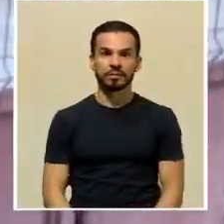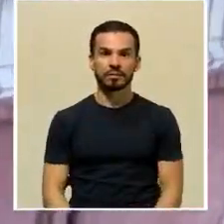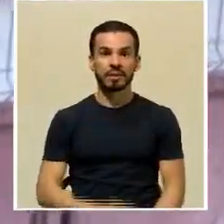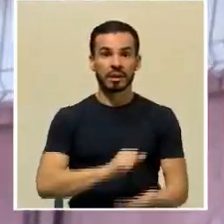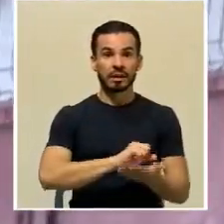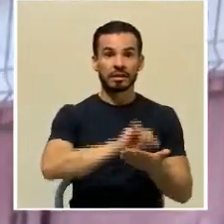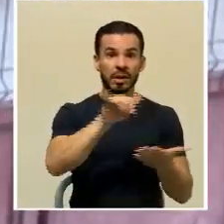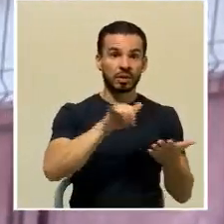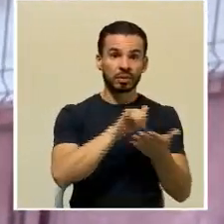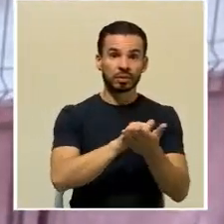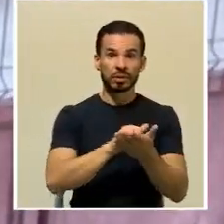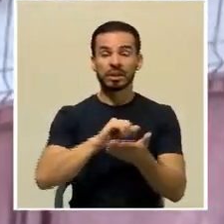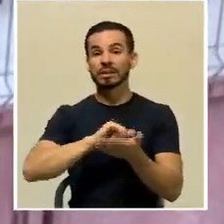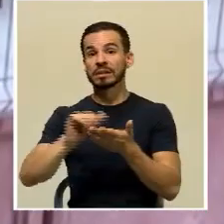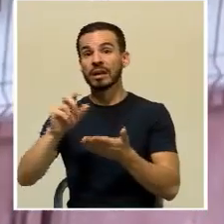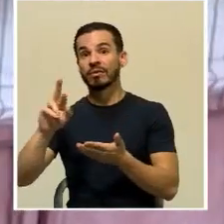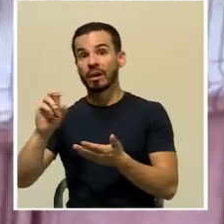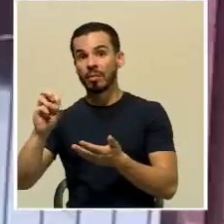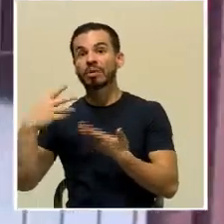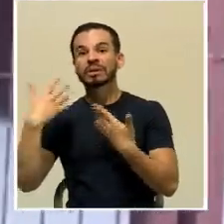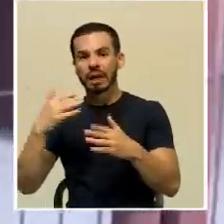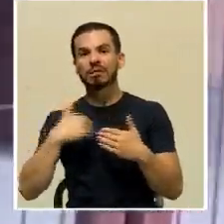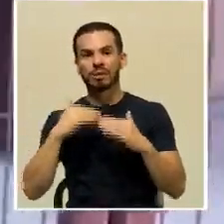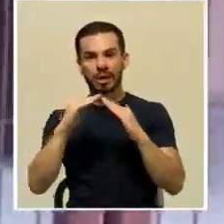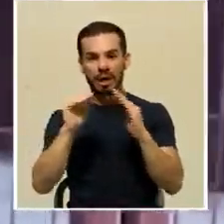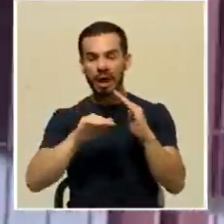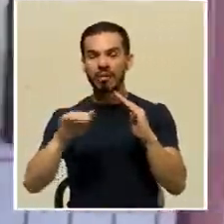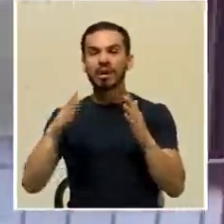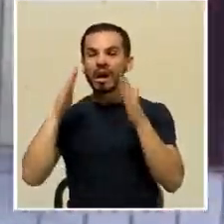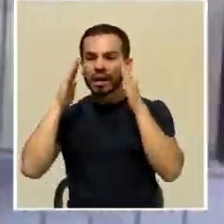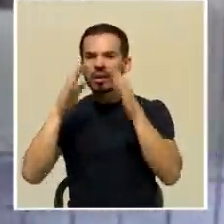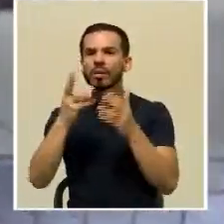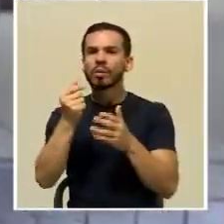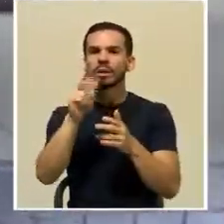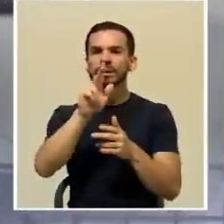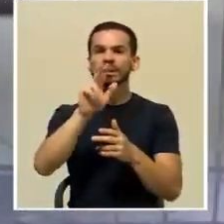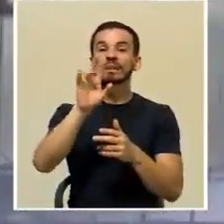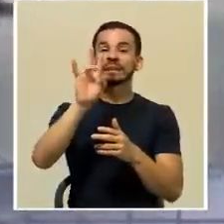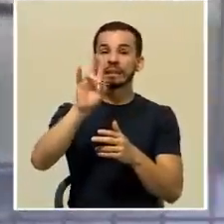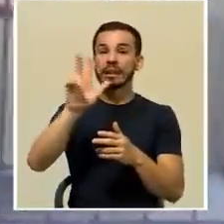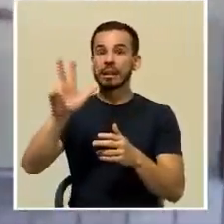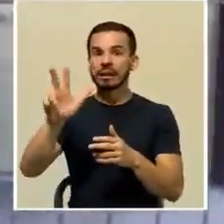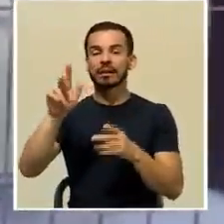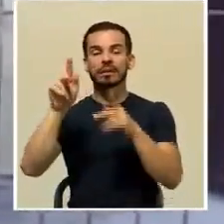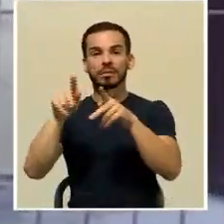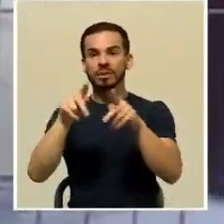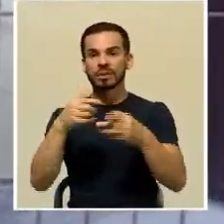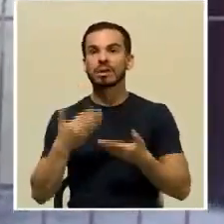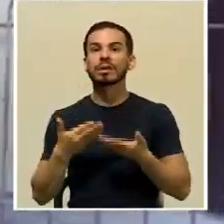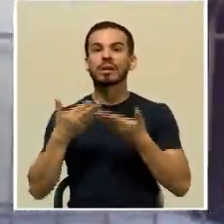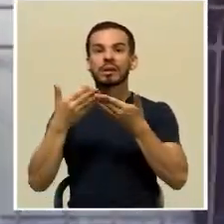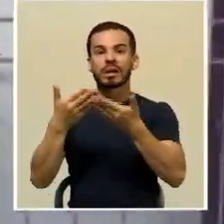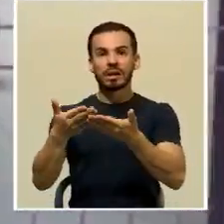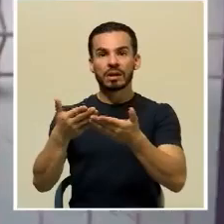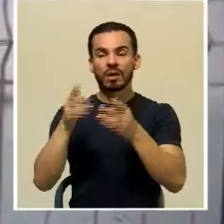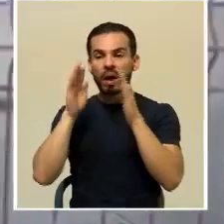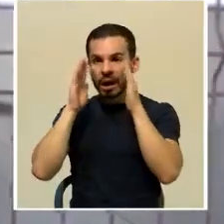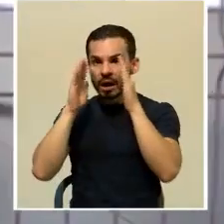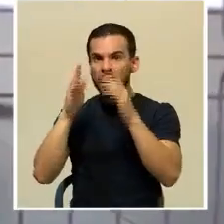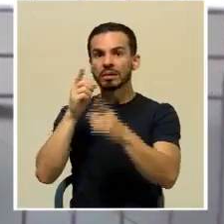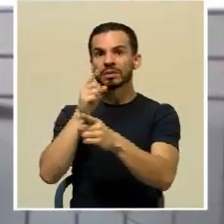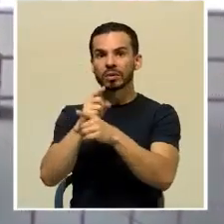y San Ramón ya tuvieron albergues de este tipo y lograron atender a 73 personas, donde se le garantizó atención